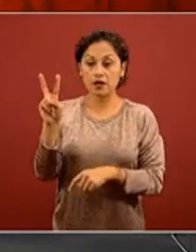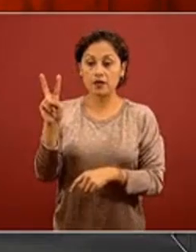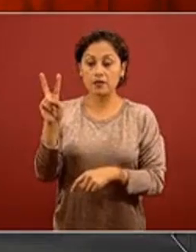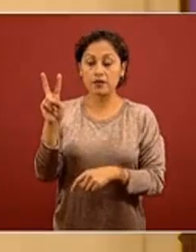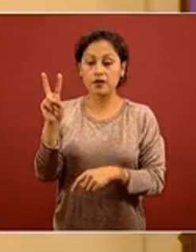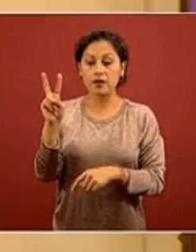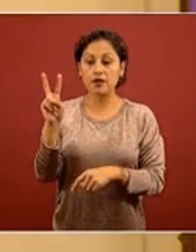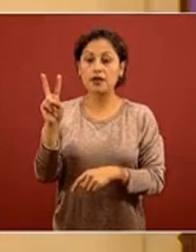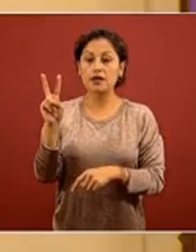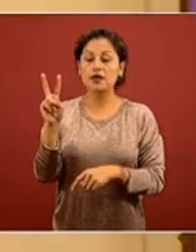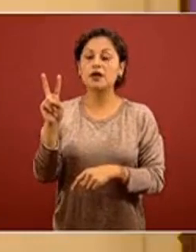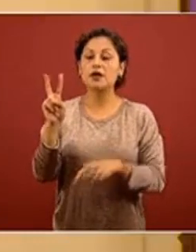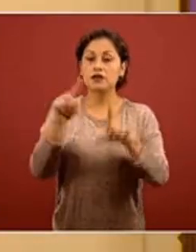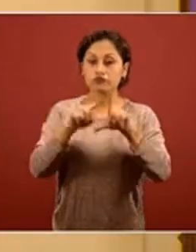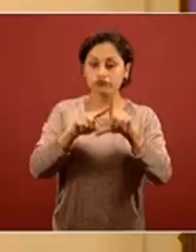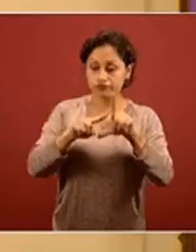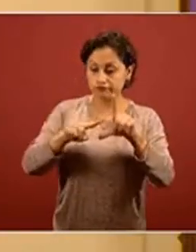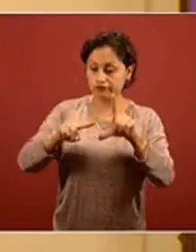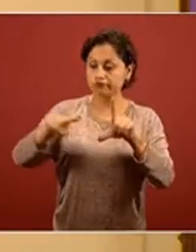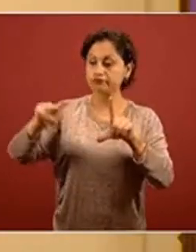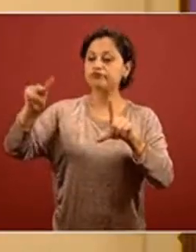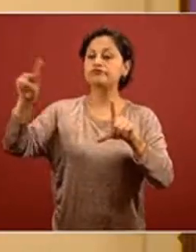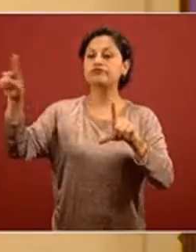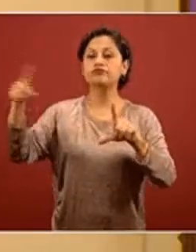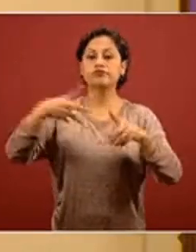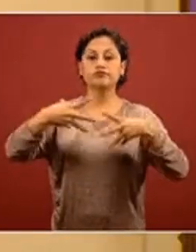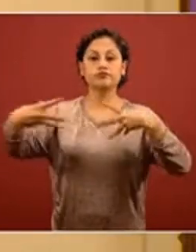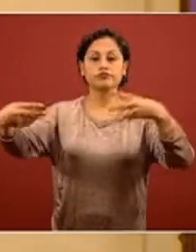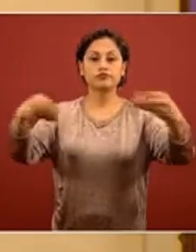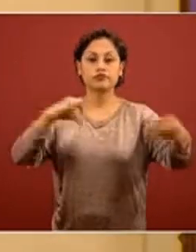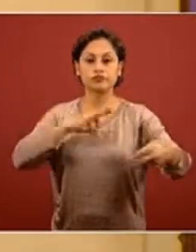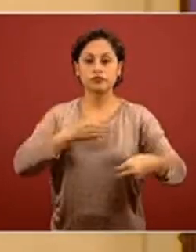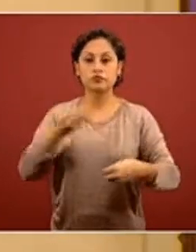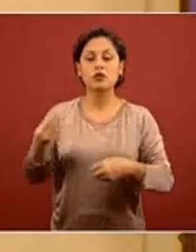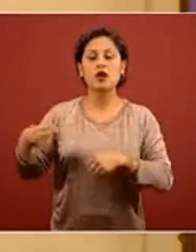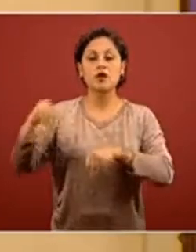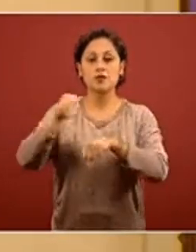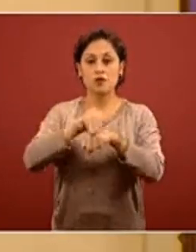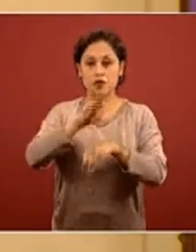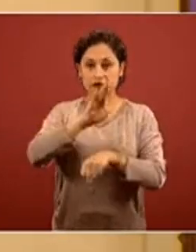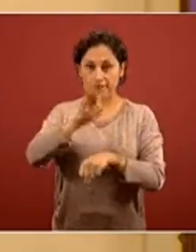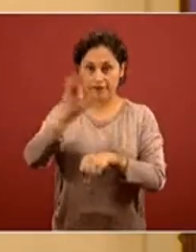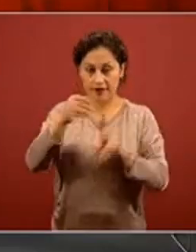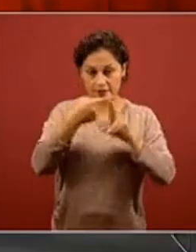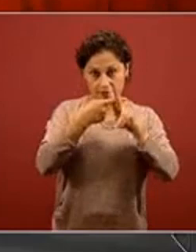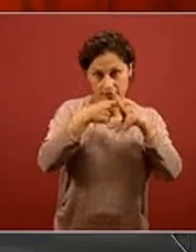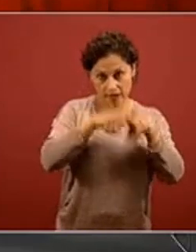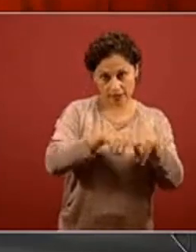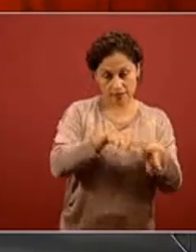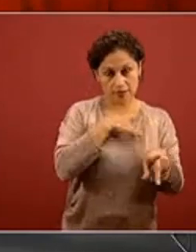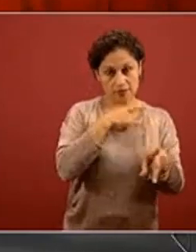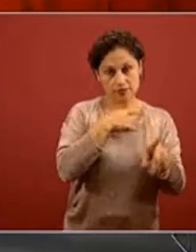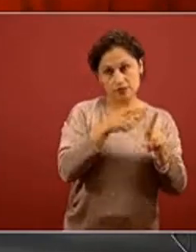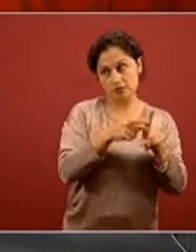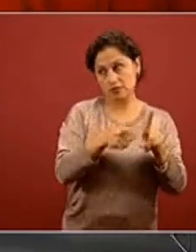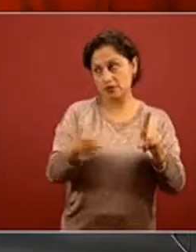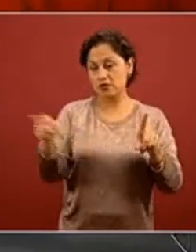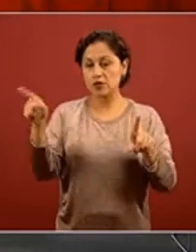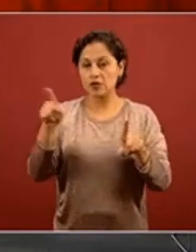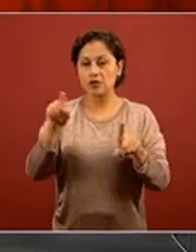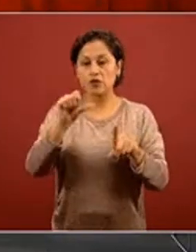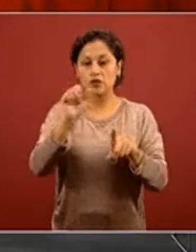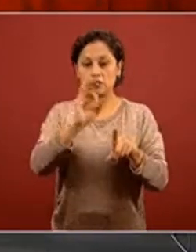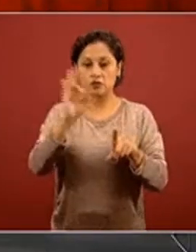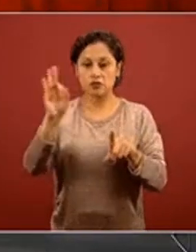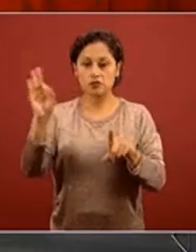la curva epidémica, está graficada por fecha de inicio de síntomas de los casos. En color rojo son los